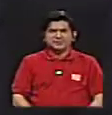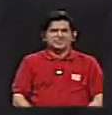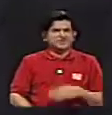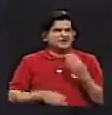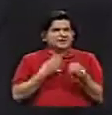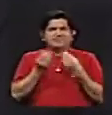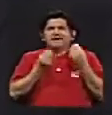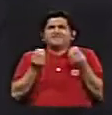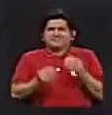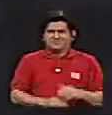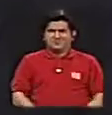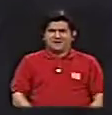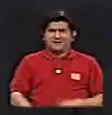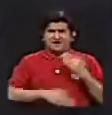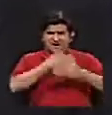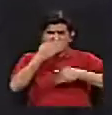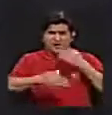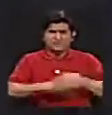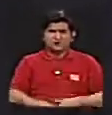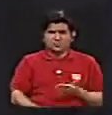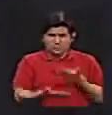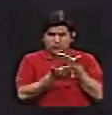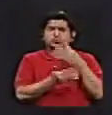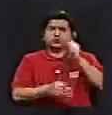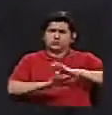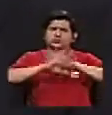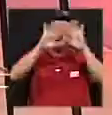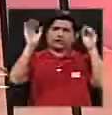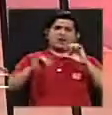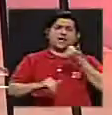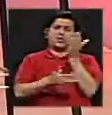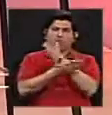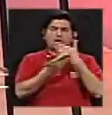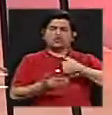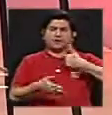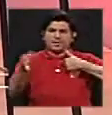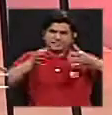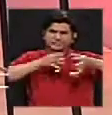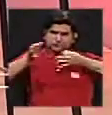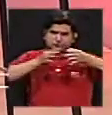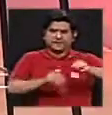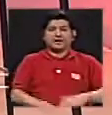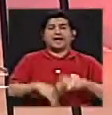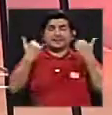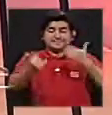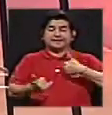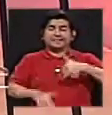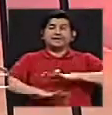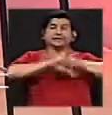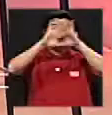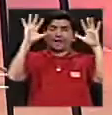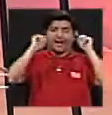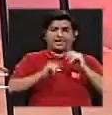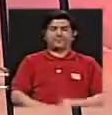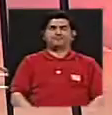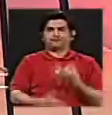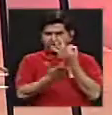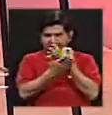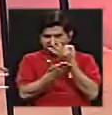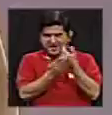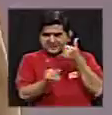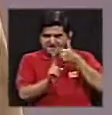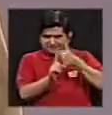haría? ¿Igual se pasaría por un proceso de licitación? Ah, claro. ¿Cuál es el...? Era la otra parte que quería explicar. Uh-huh. Entonces ya teníamos claro lo que es el financiamiento